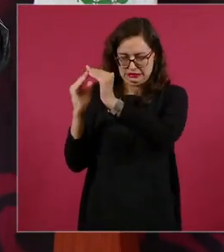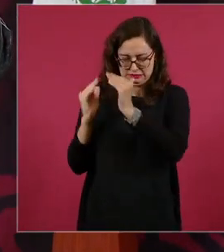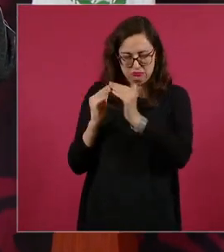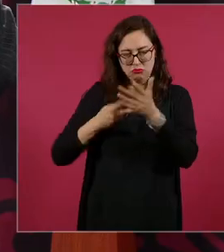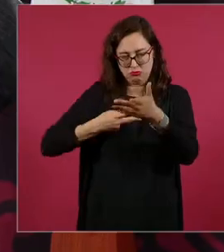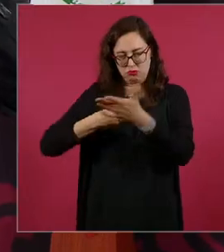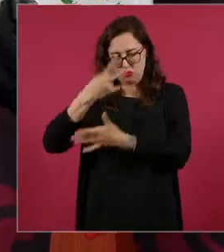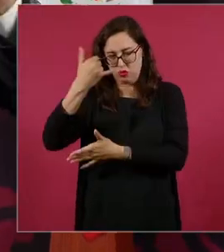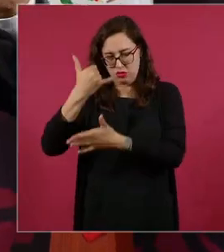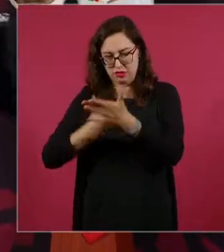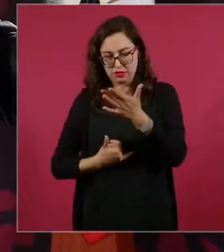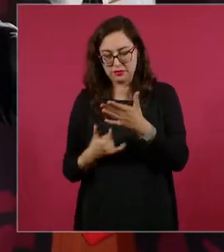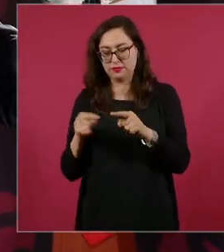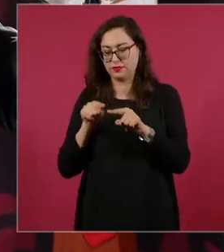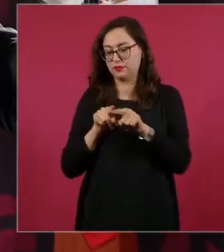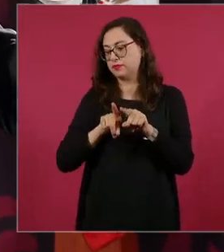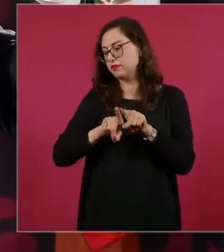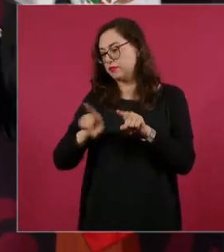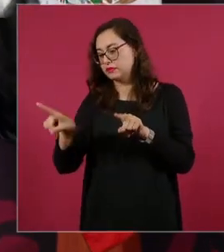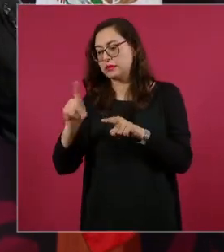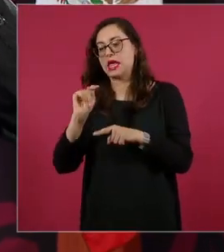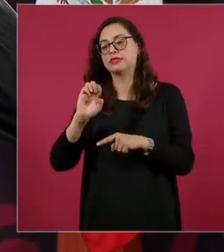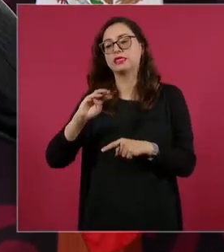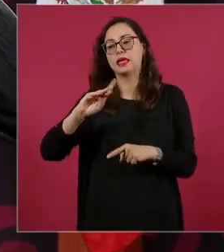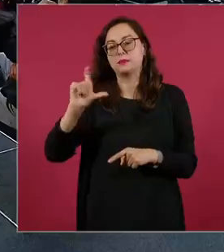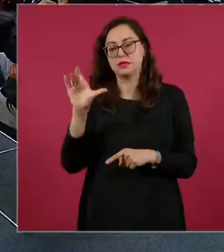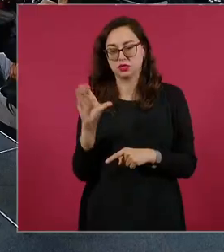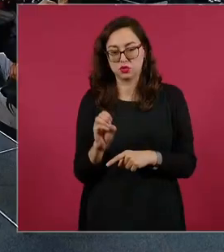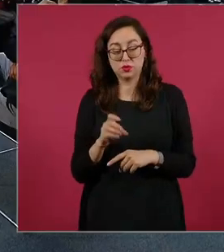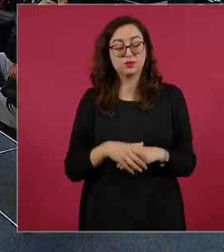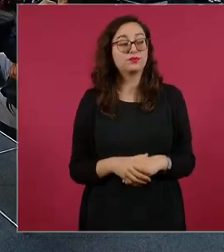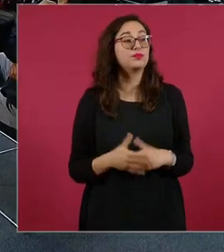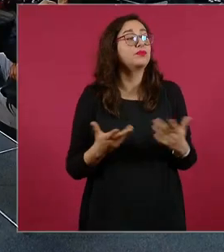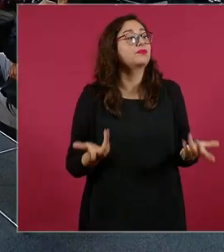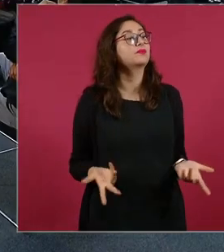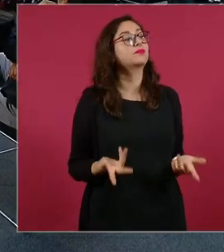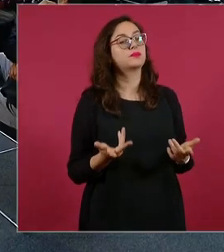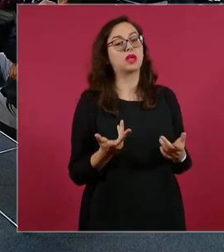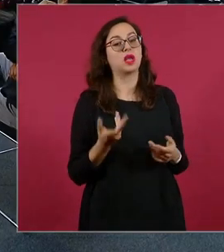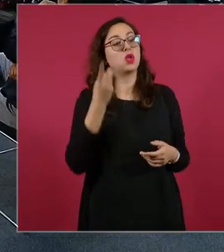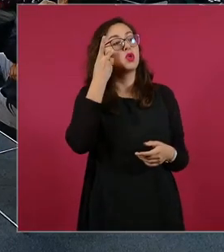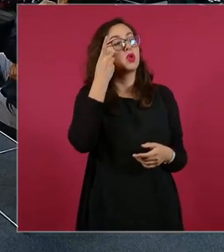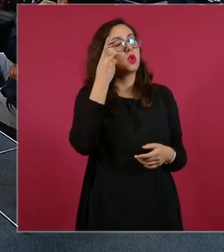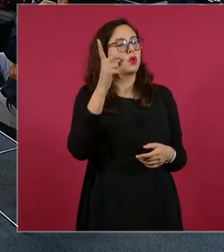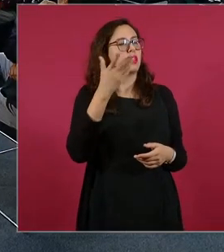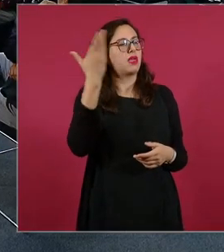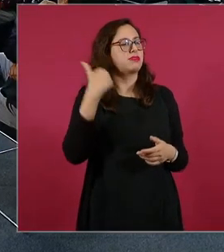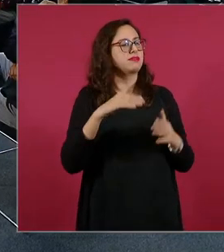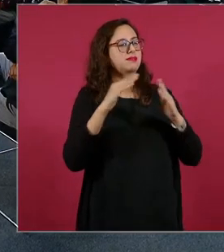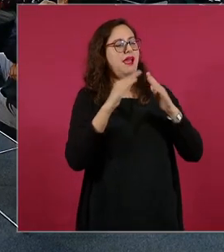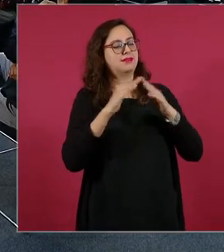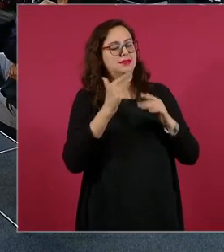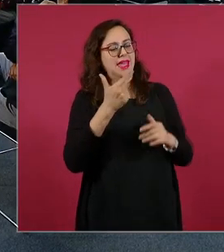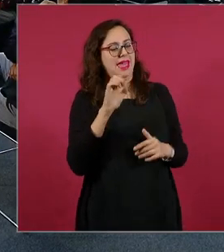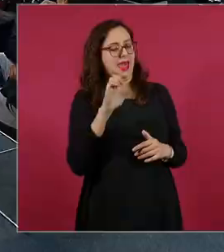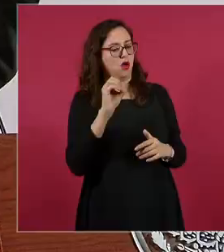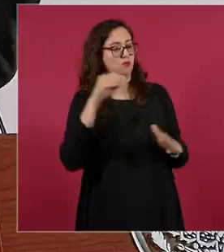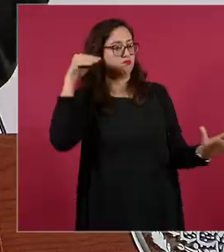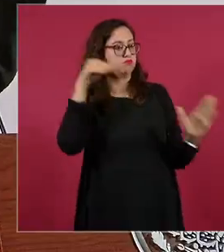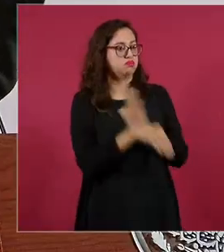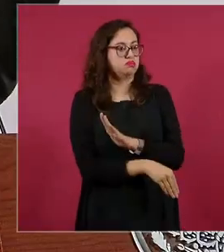y a Temisco ¿no? Sí, era de Casas Geo que después quiebra y se queda retirado Sí es un